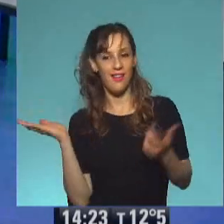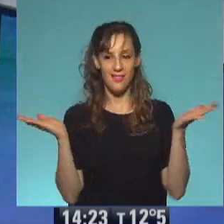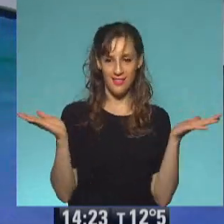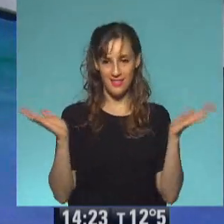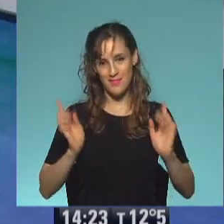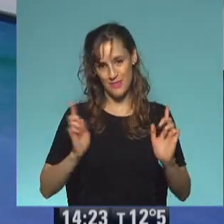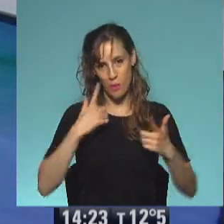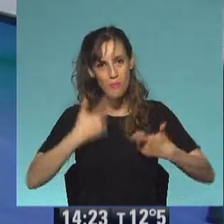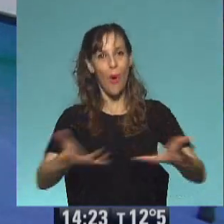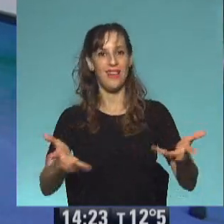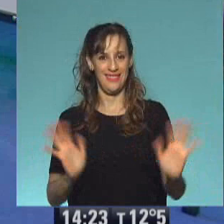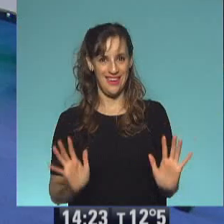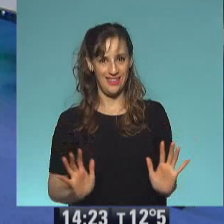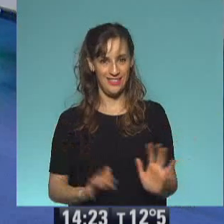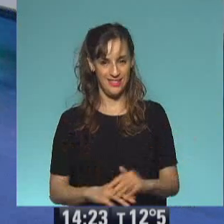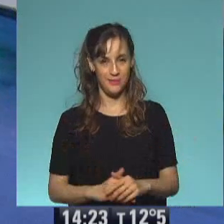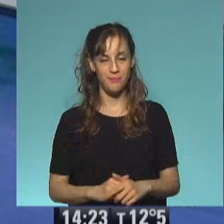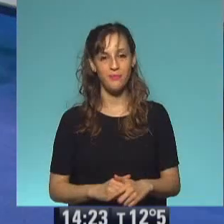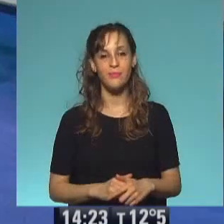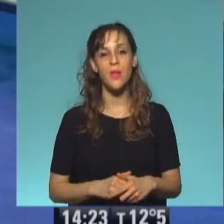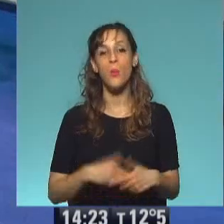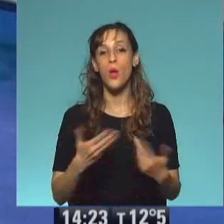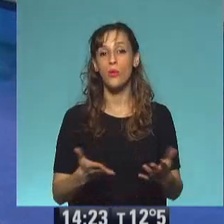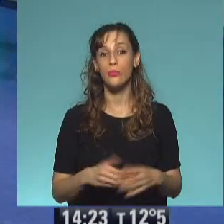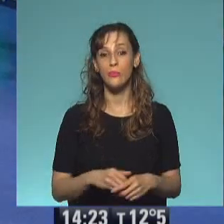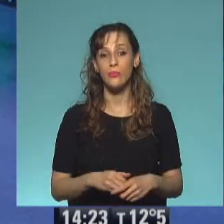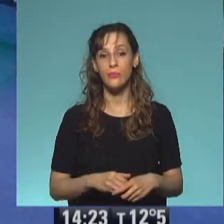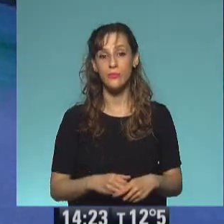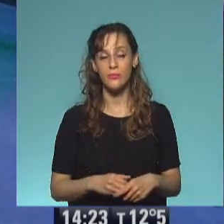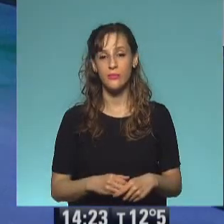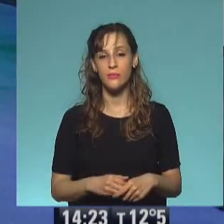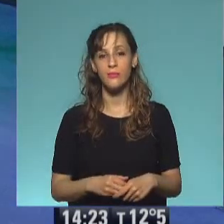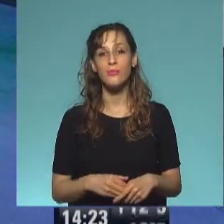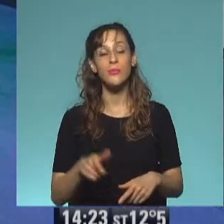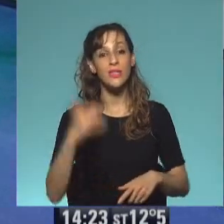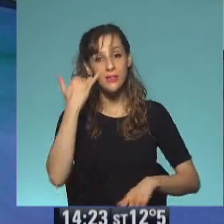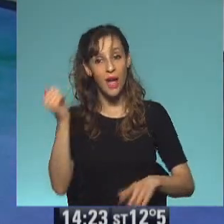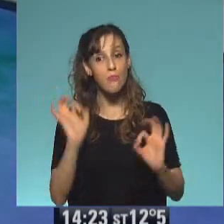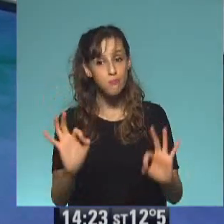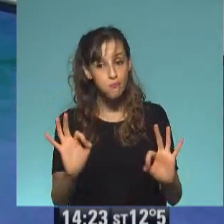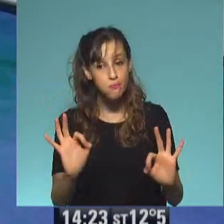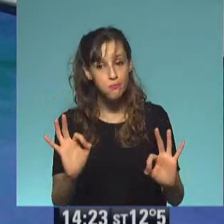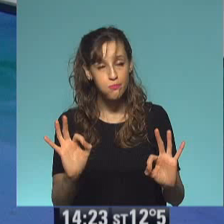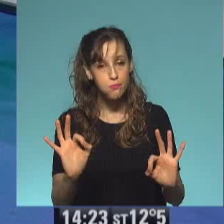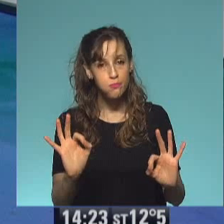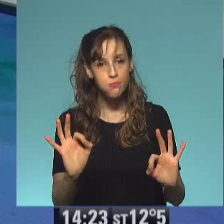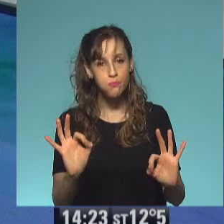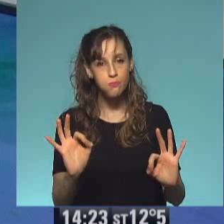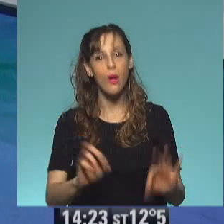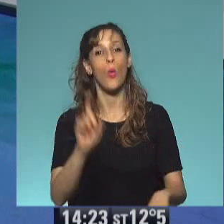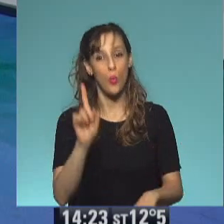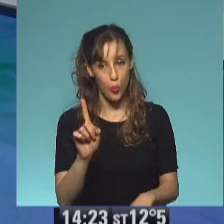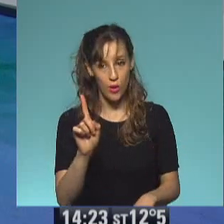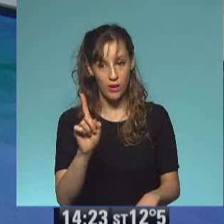triángulo. Perfecto. Nos preparamos. ¿Están ahí listos en casa? A la